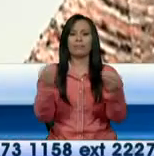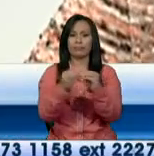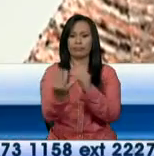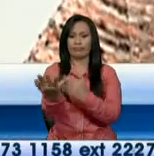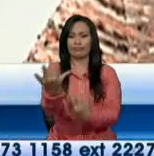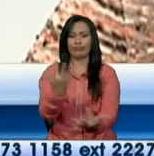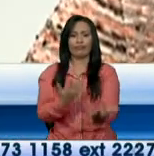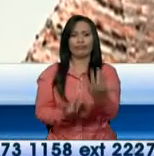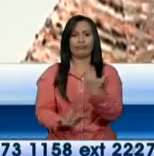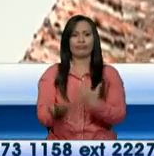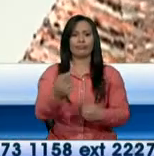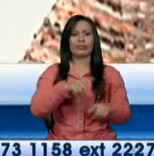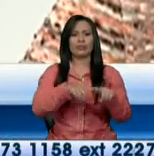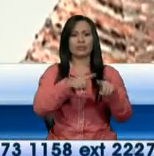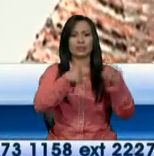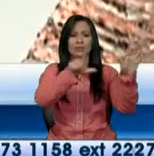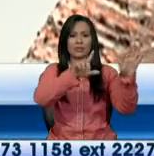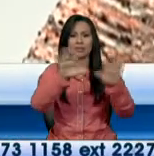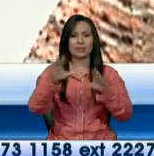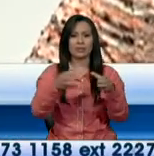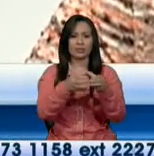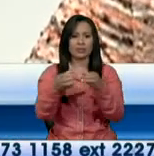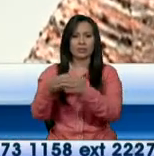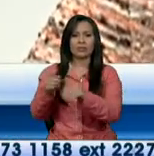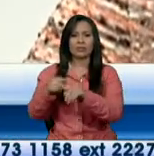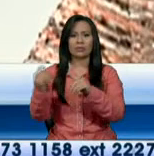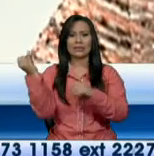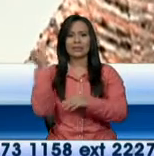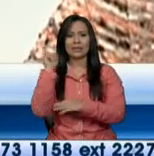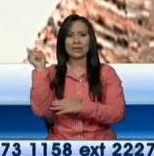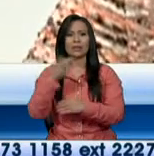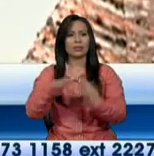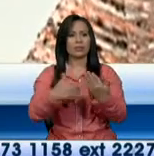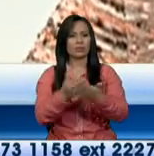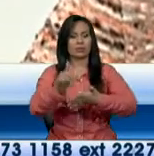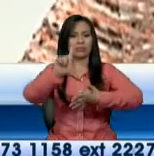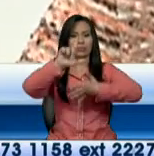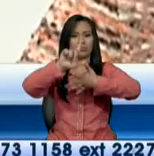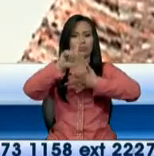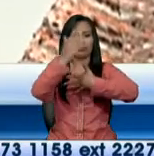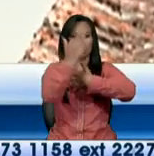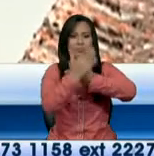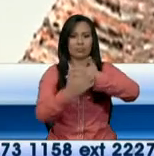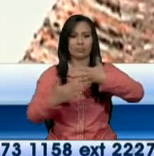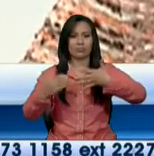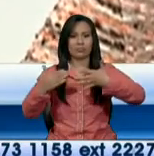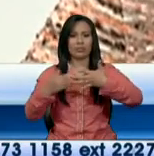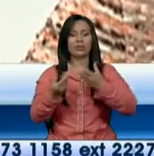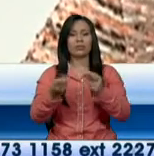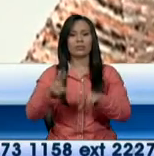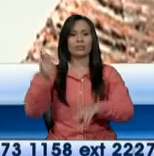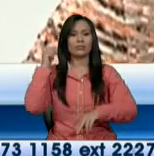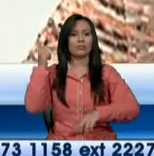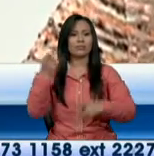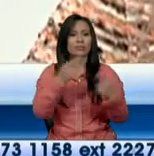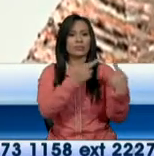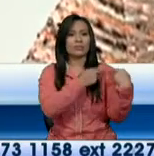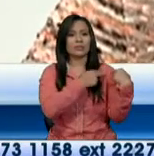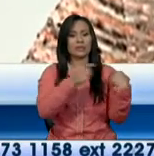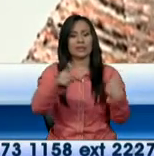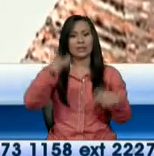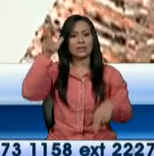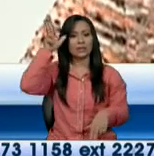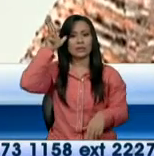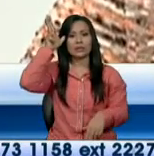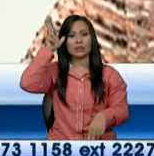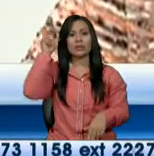de 75 partidos y movimientos de izquierda, no solo de América Latina, también ahora viene una delegación importante de China, de